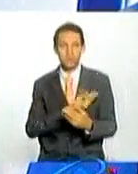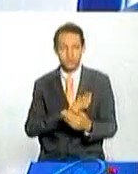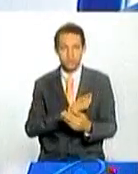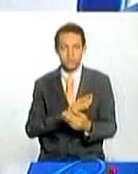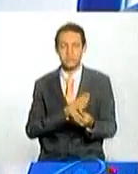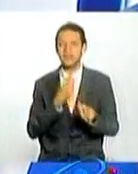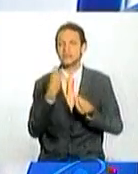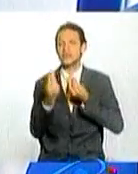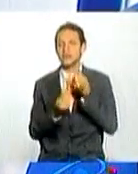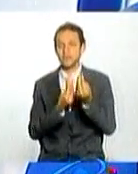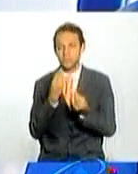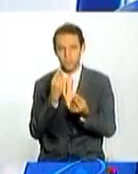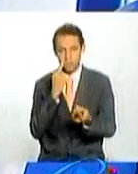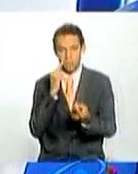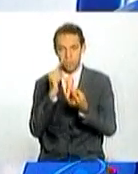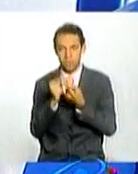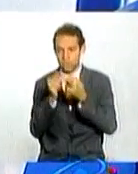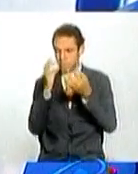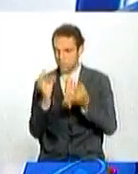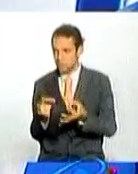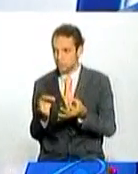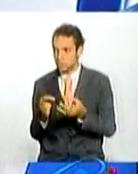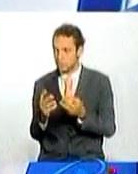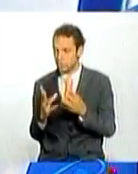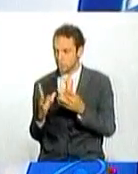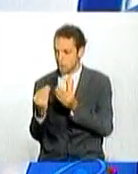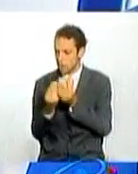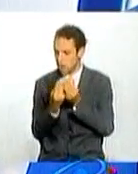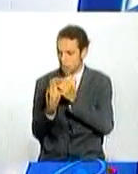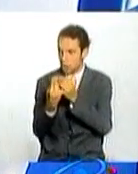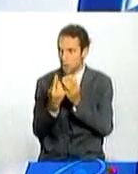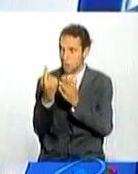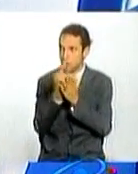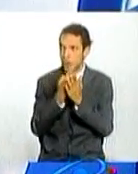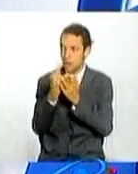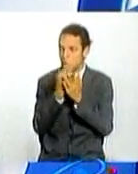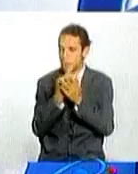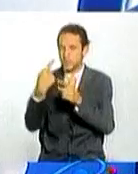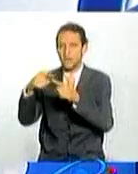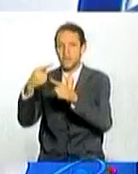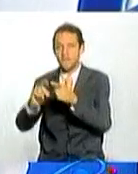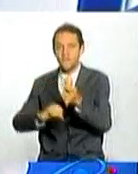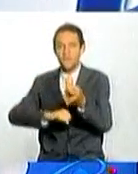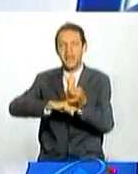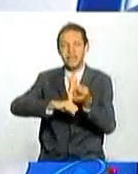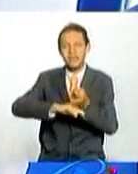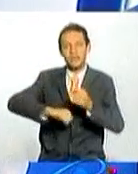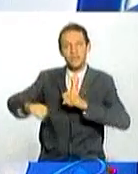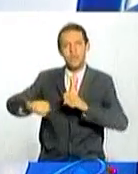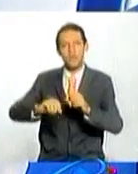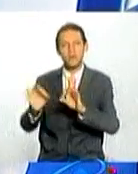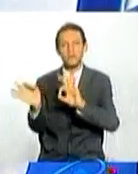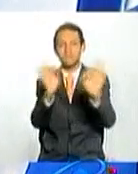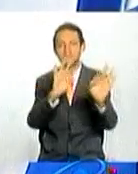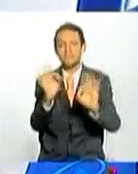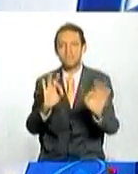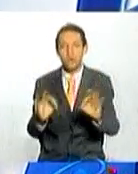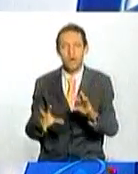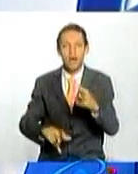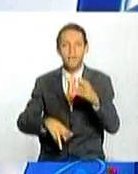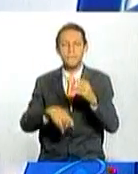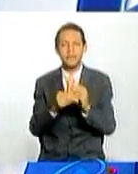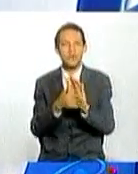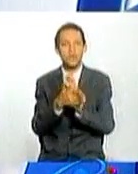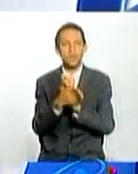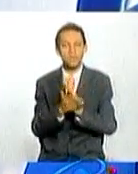estamos realizando un programa de diagnóstico ecográfico preventivo, donde a través de la ecografía, que como tú